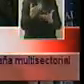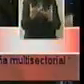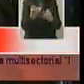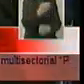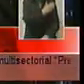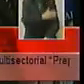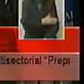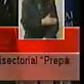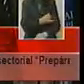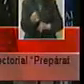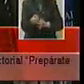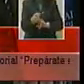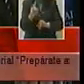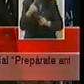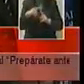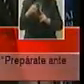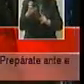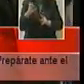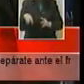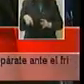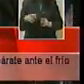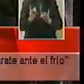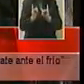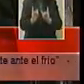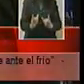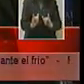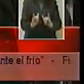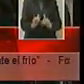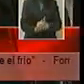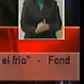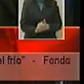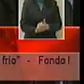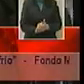querer favorecer al SUTE. Querer parar